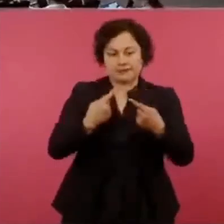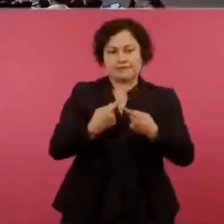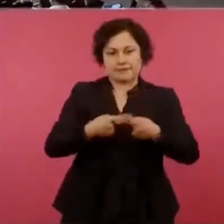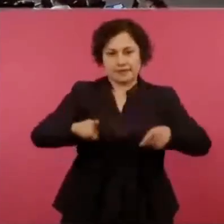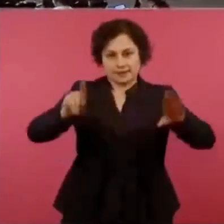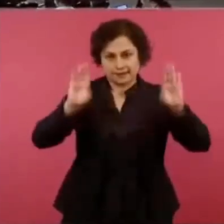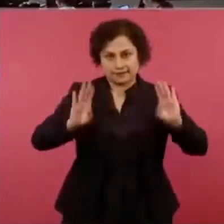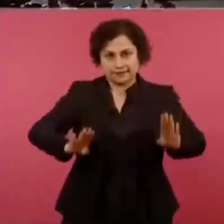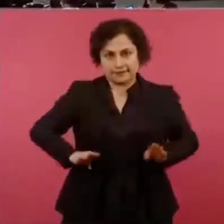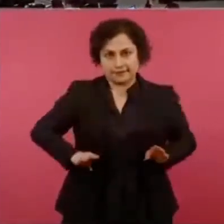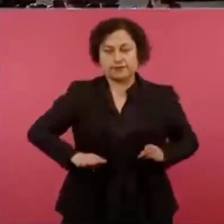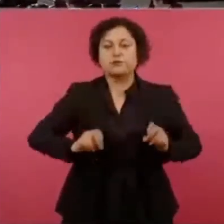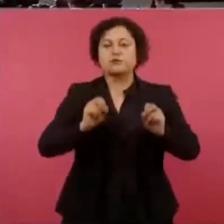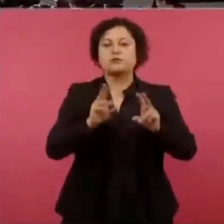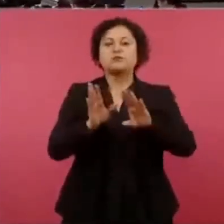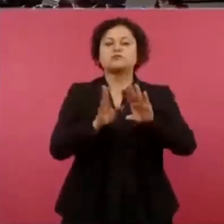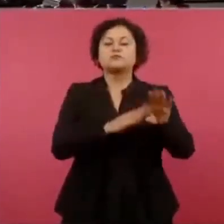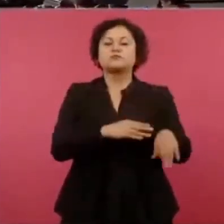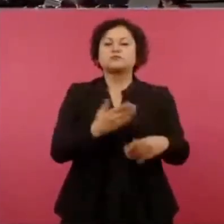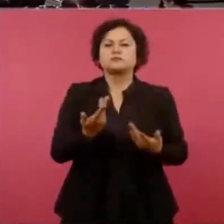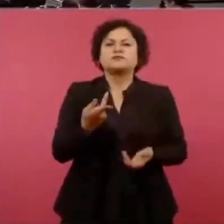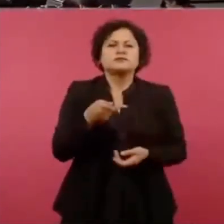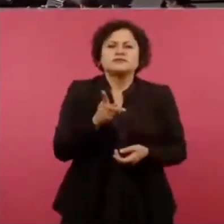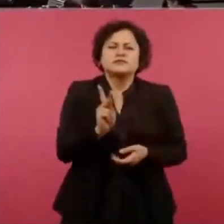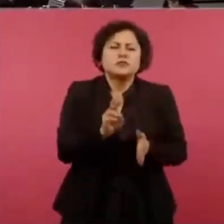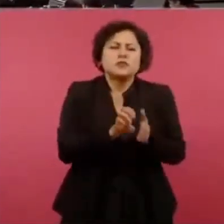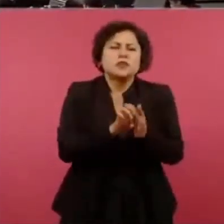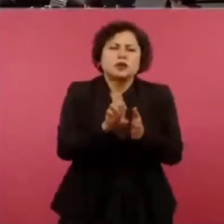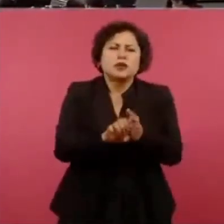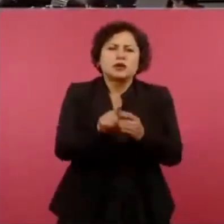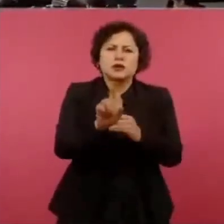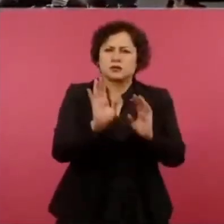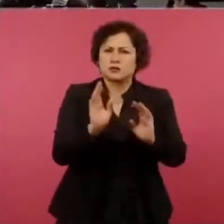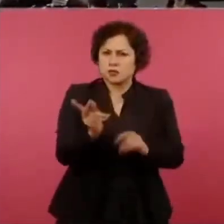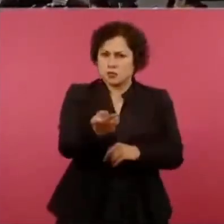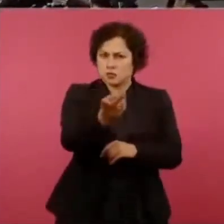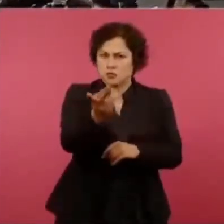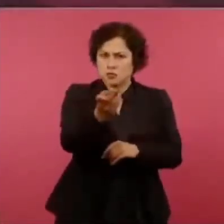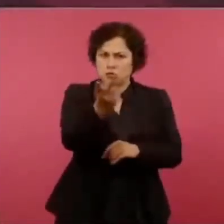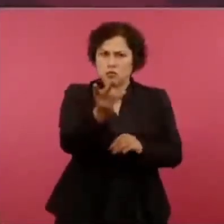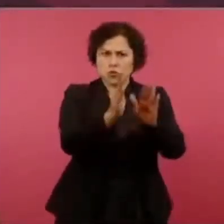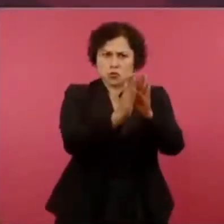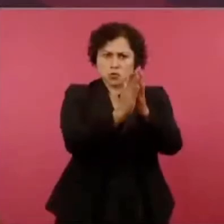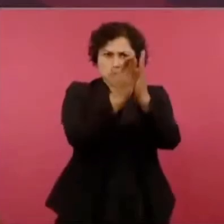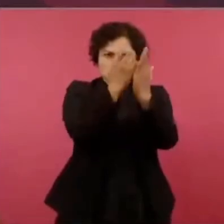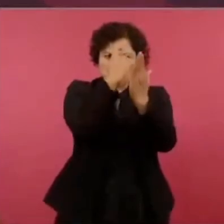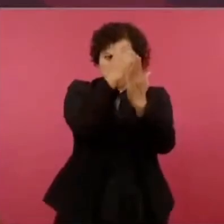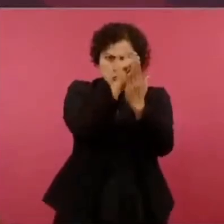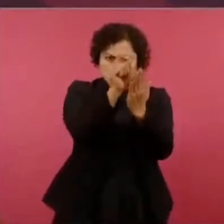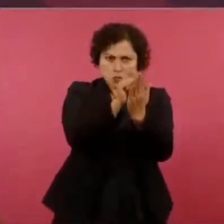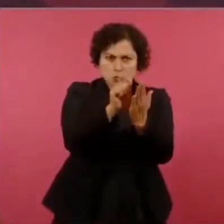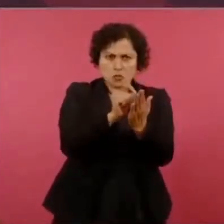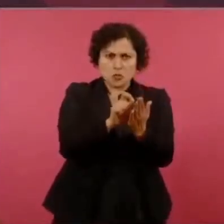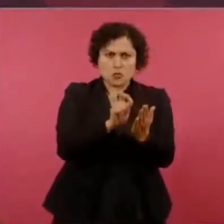Pero ¿cuánto se obtiene por derechos de autor?